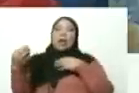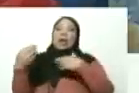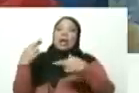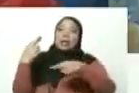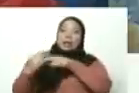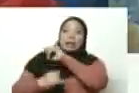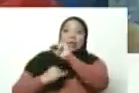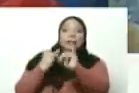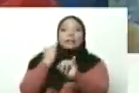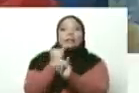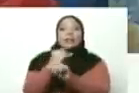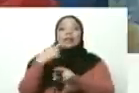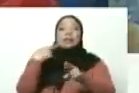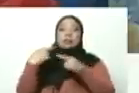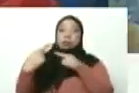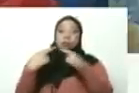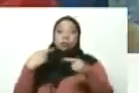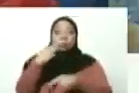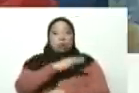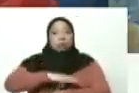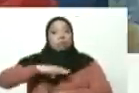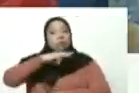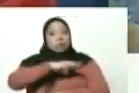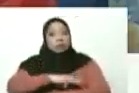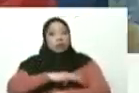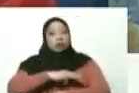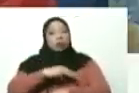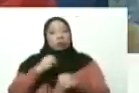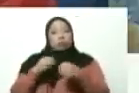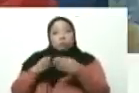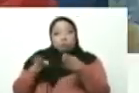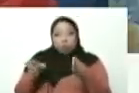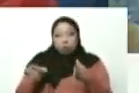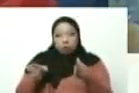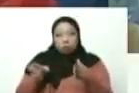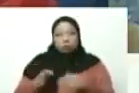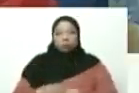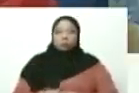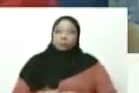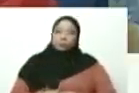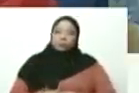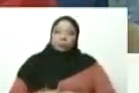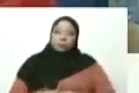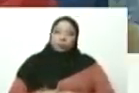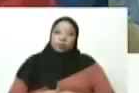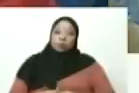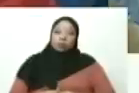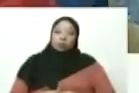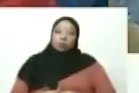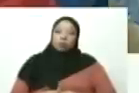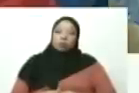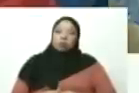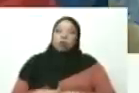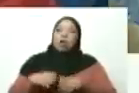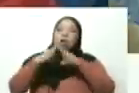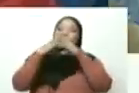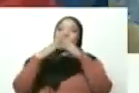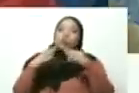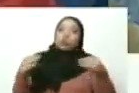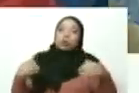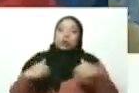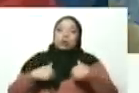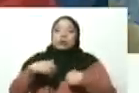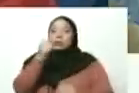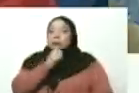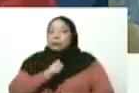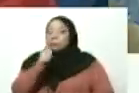internacionales del ministerio público siempre soportando todas las